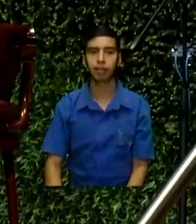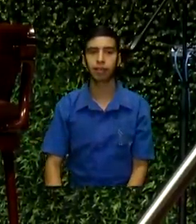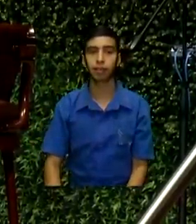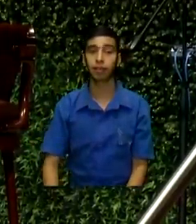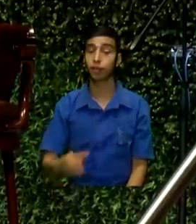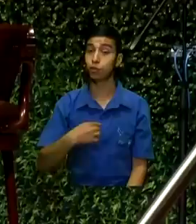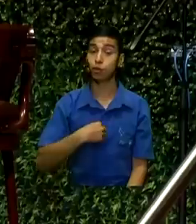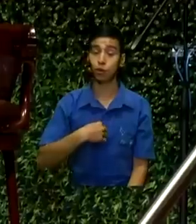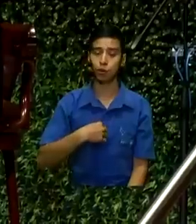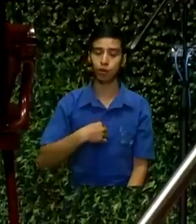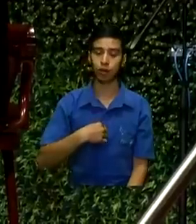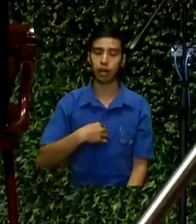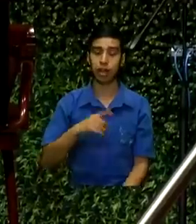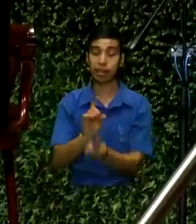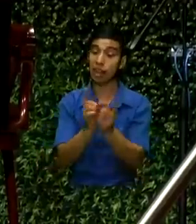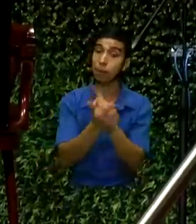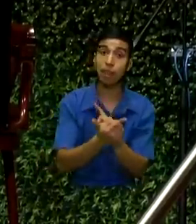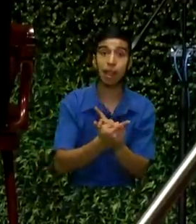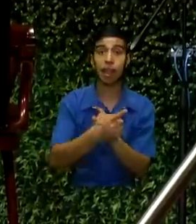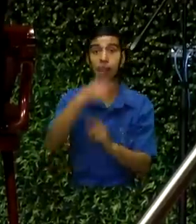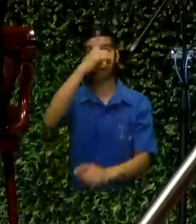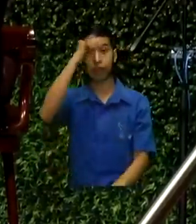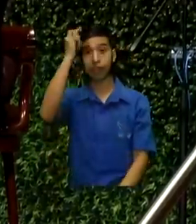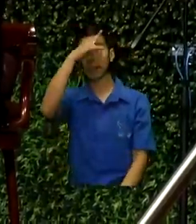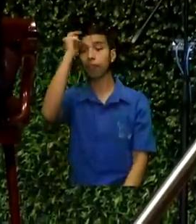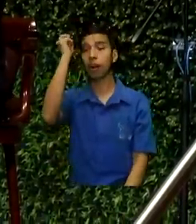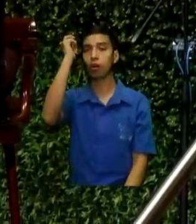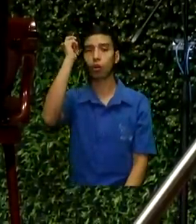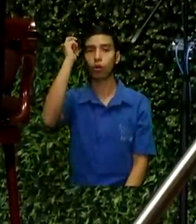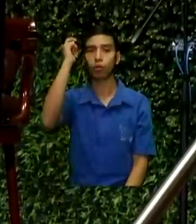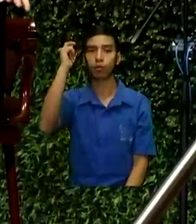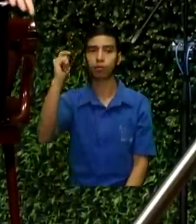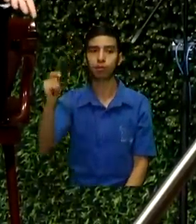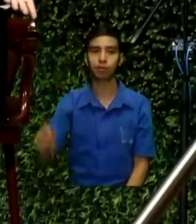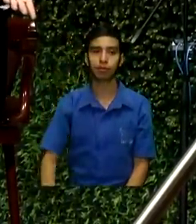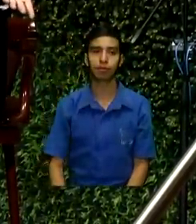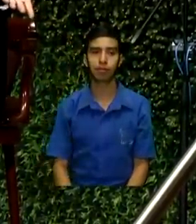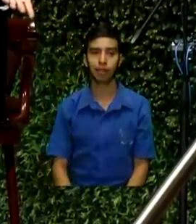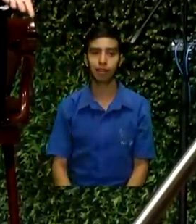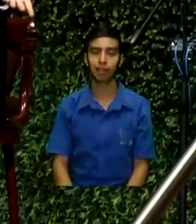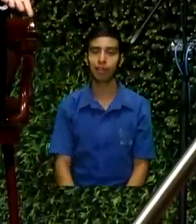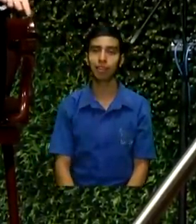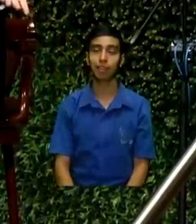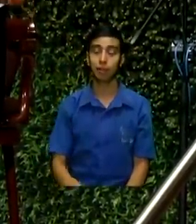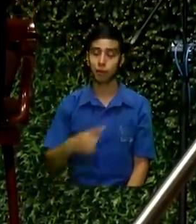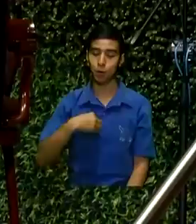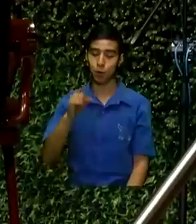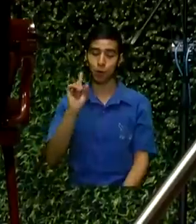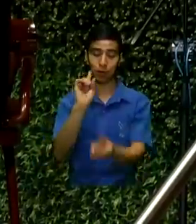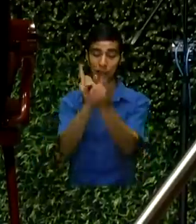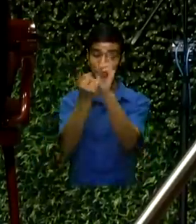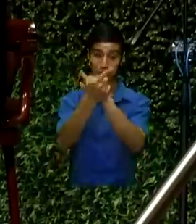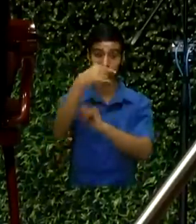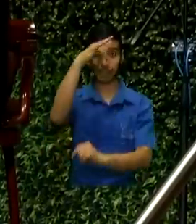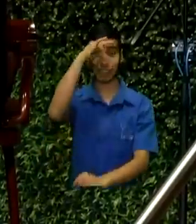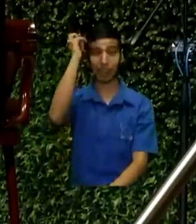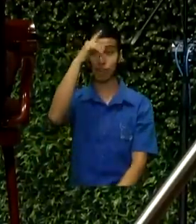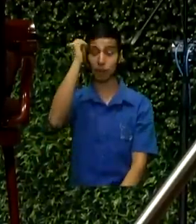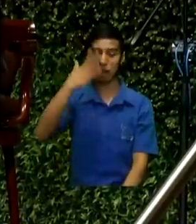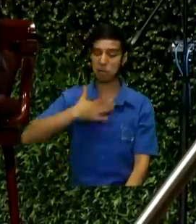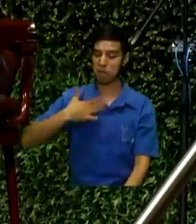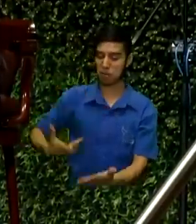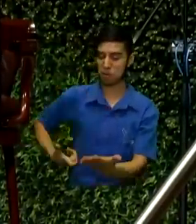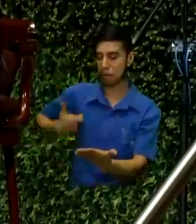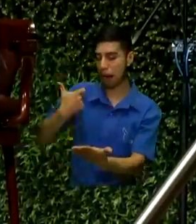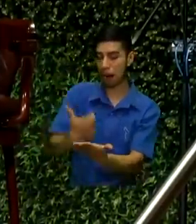trabajón tremendo. No había trabajado el primer mes y ya me habían pagado el primer mes. Al contrario, eso está bueno, dije,